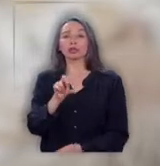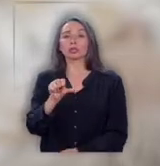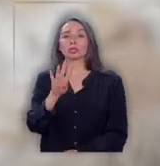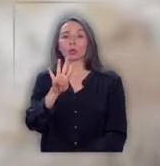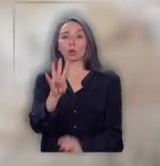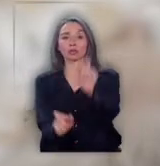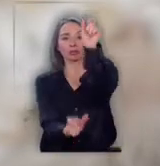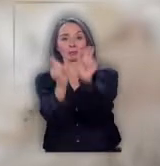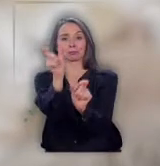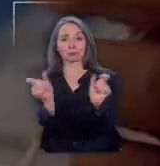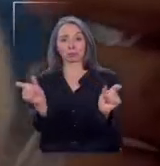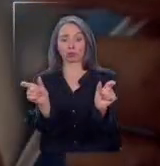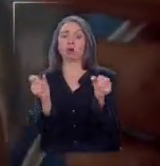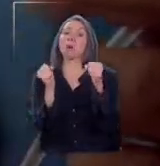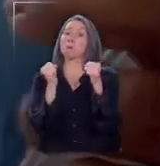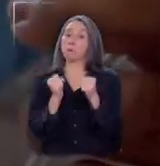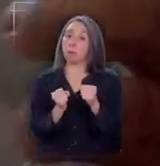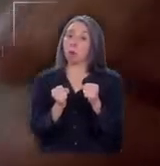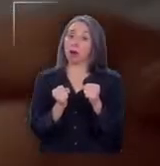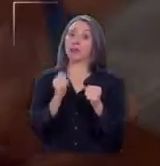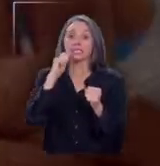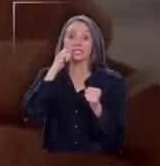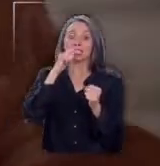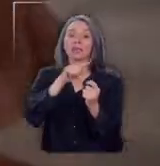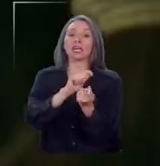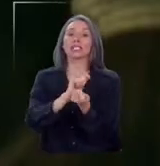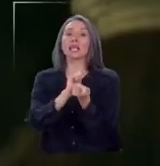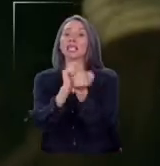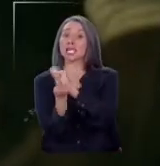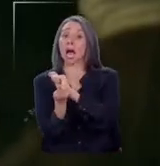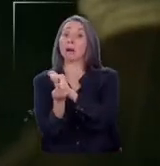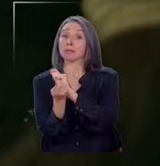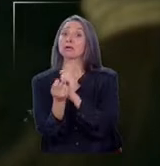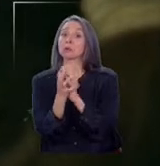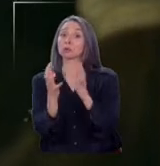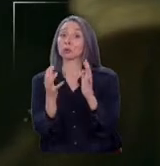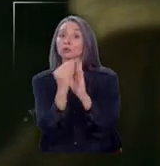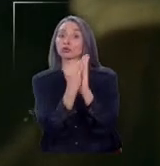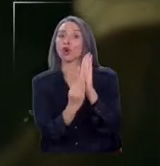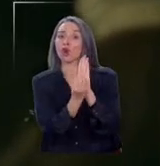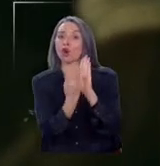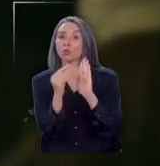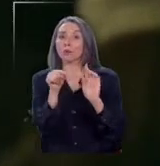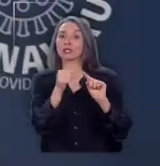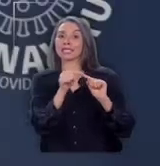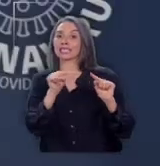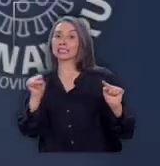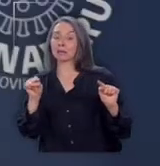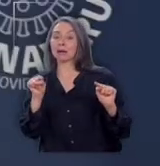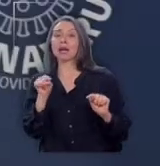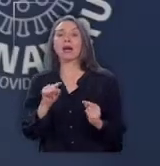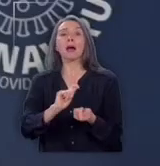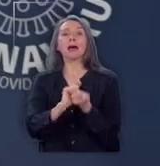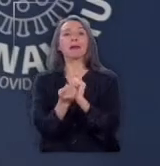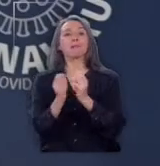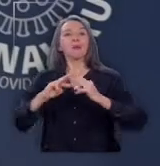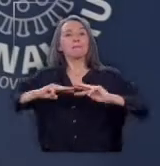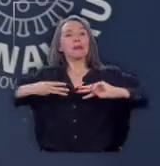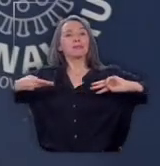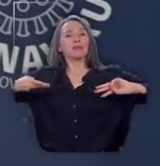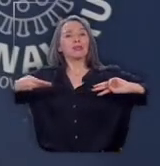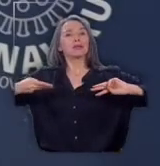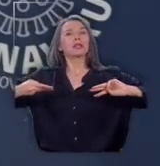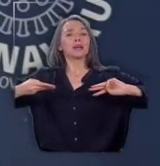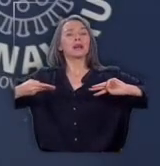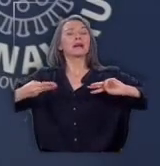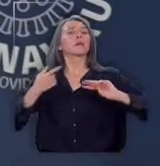2264 y que podría significar variaciones importantes en las cifras durante esta semana Este cambio metodológico